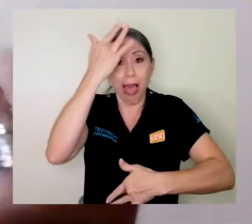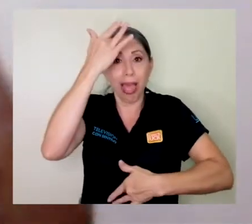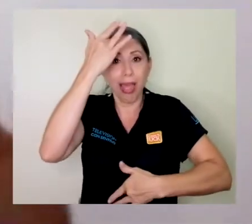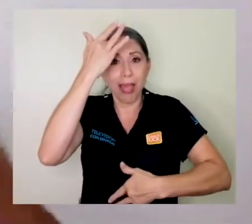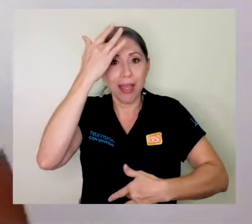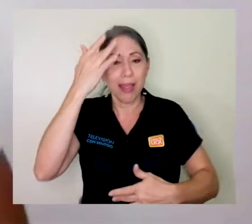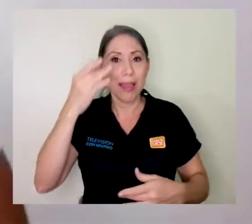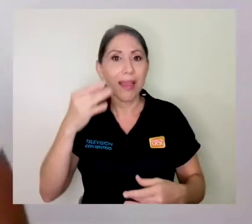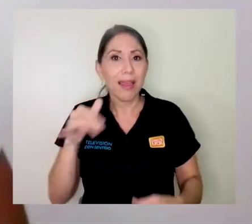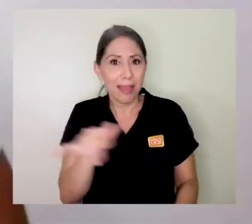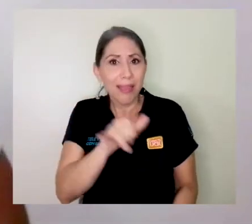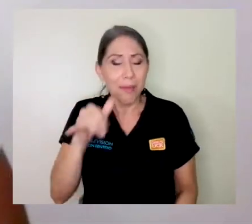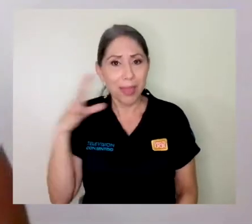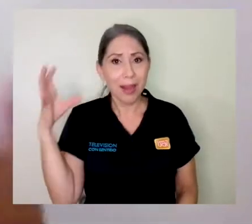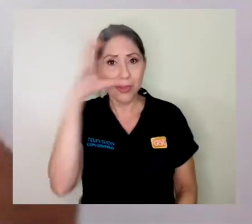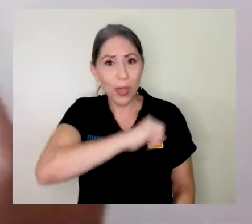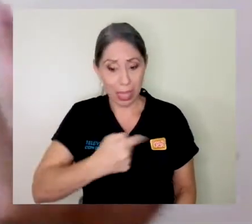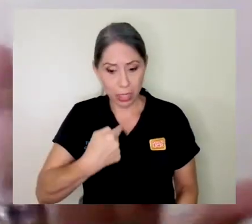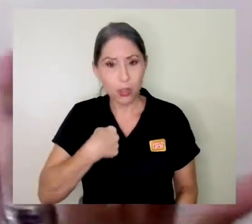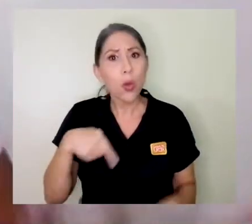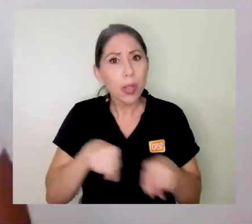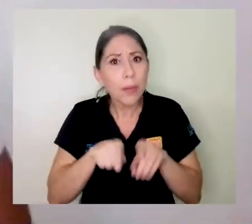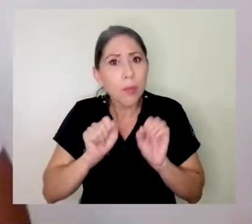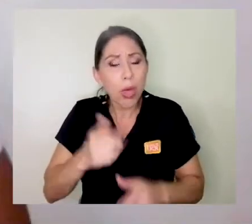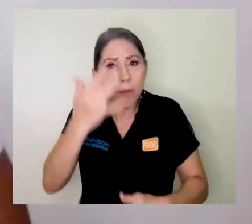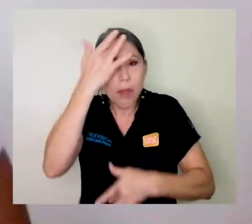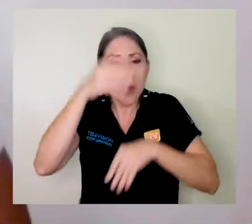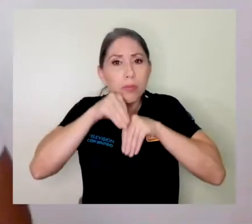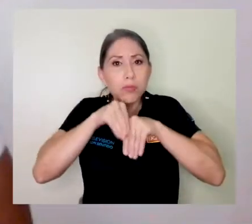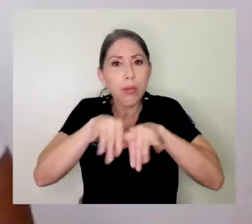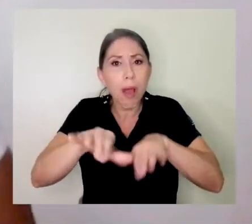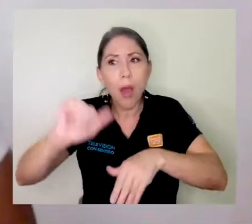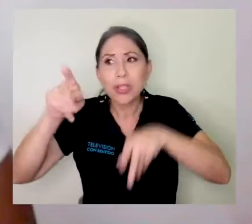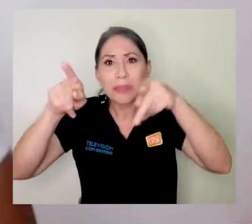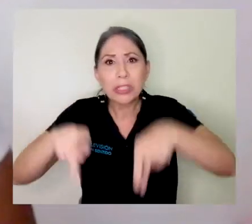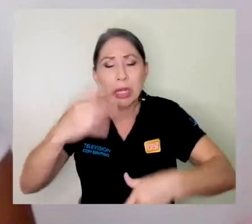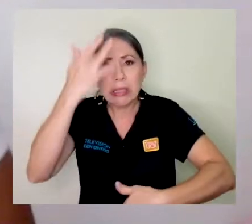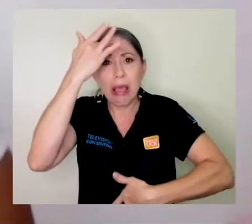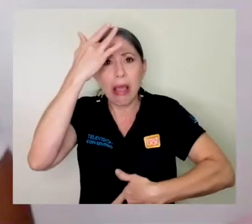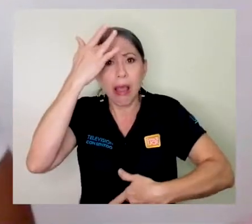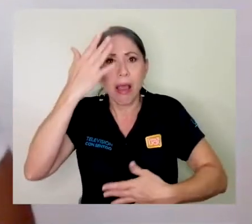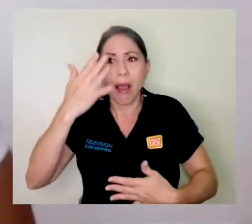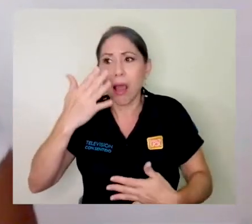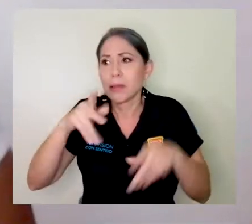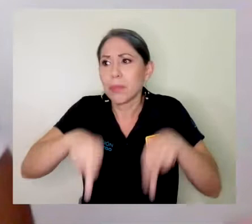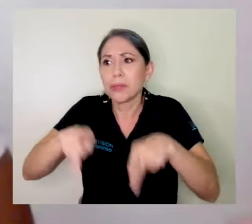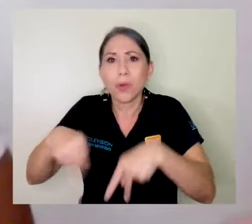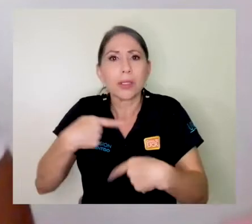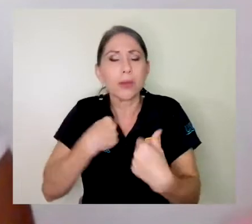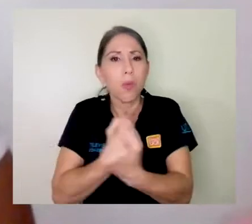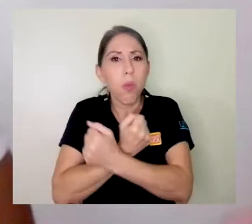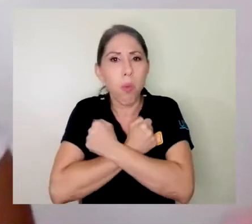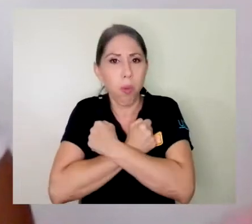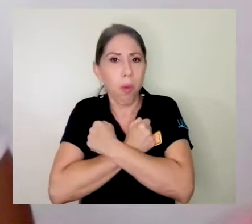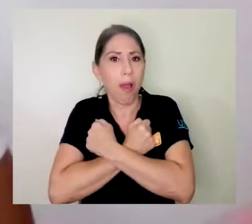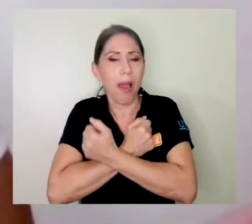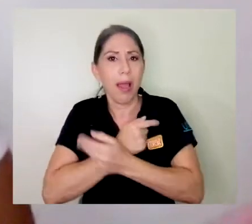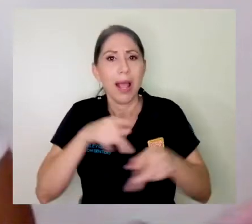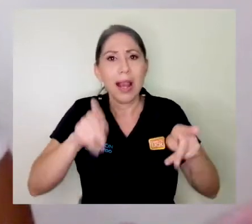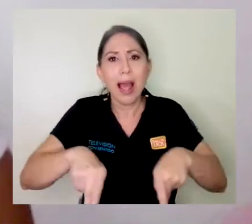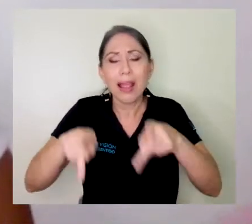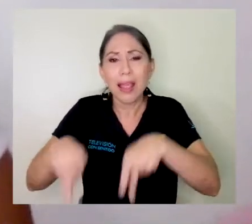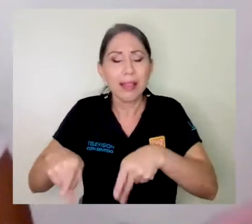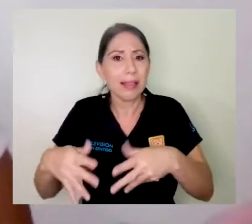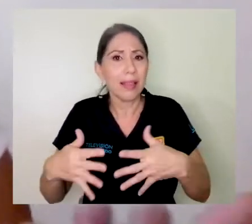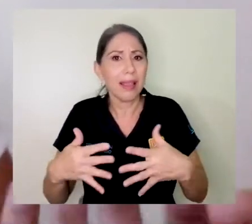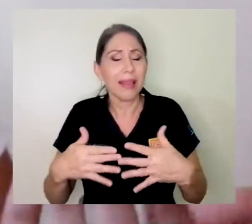¿verdad? Y también darnos cuenta de que yo también podría contagiar a otros, que podría contagiar a mis seres queridos, ¿verdad? La gente